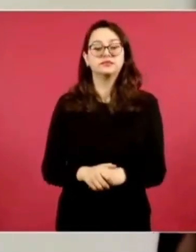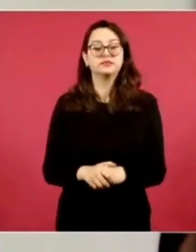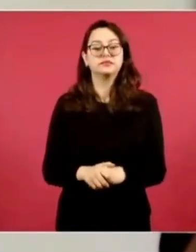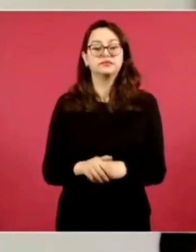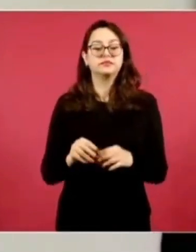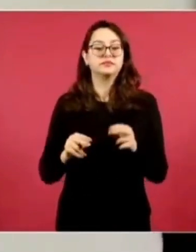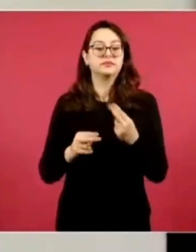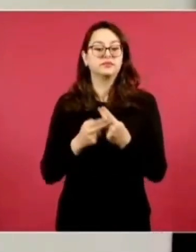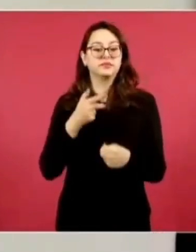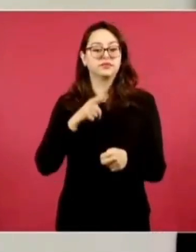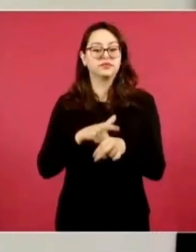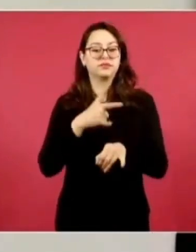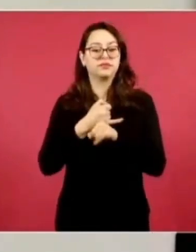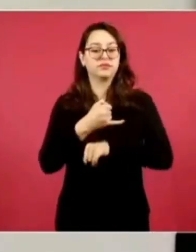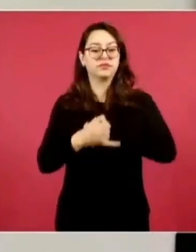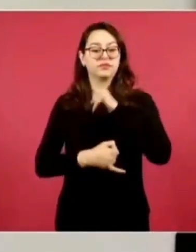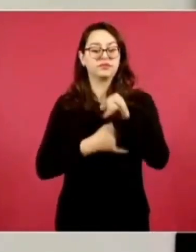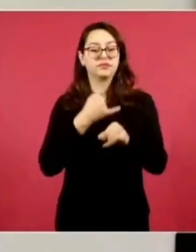nacionales e internacionales.